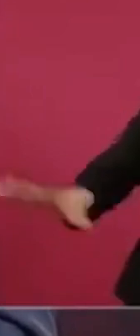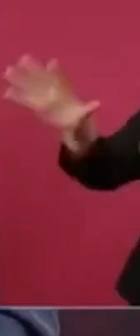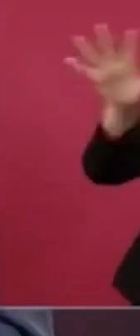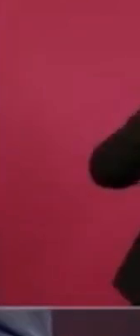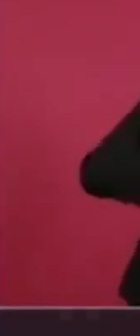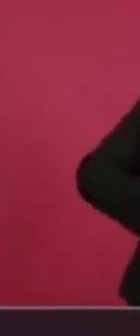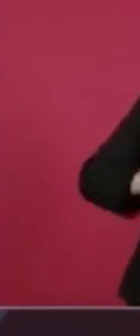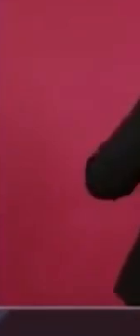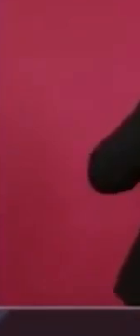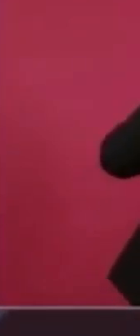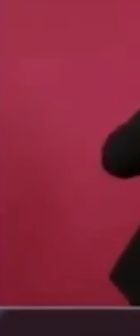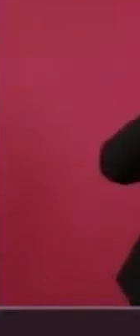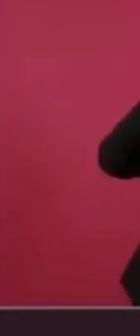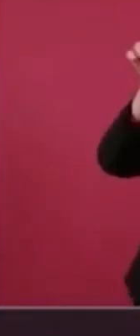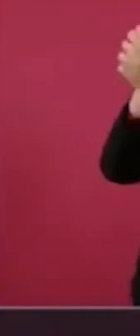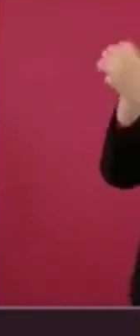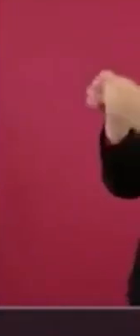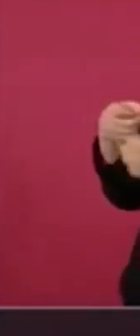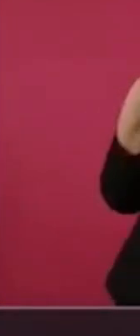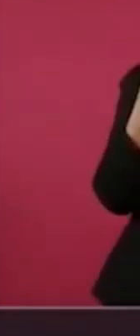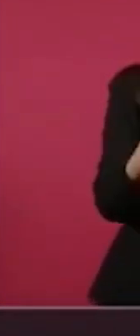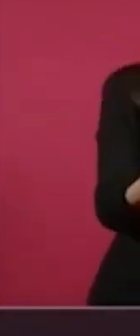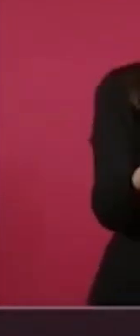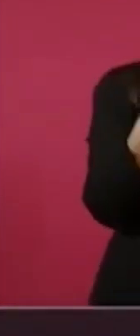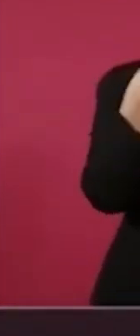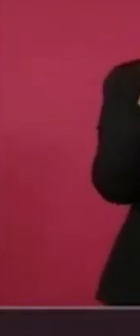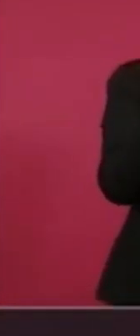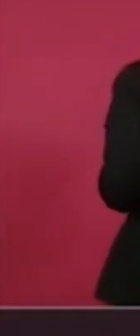O sea, no son personas